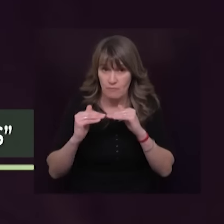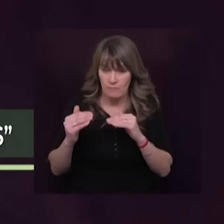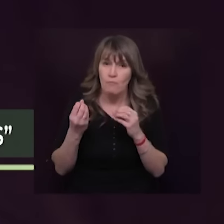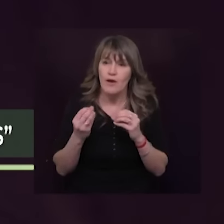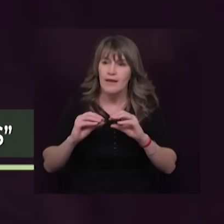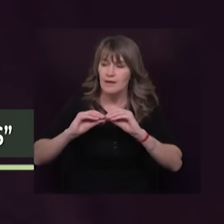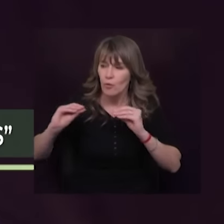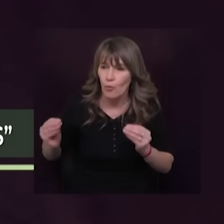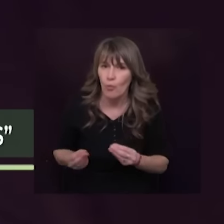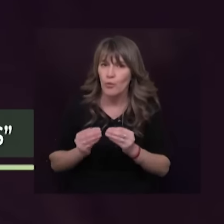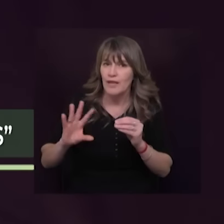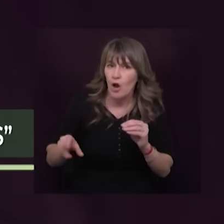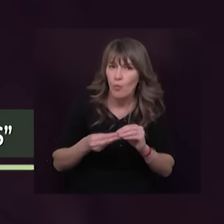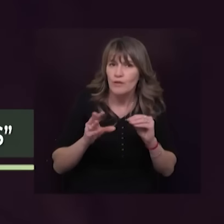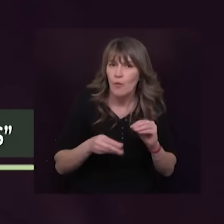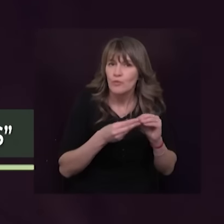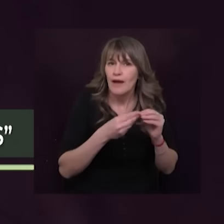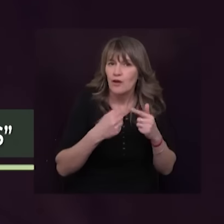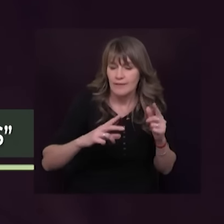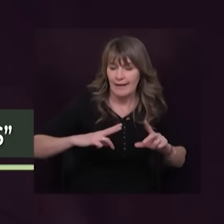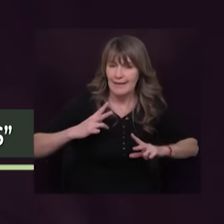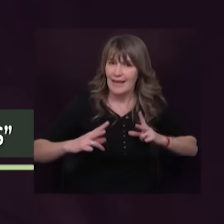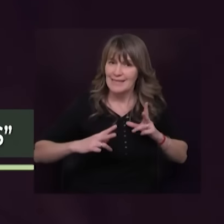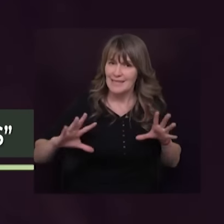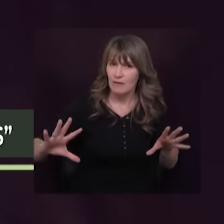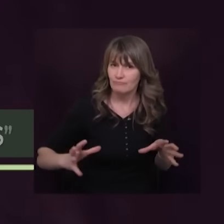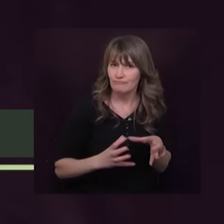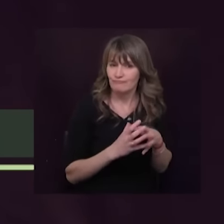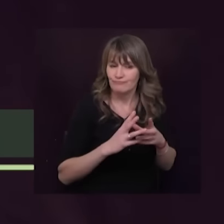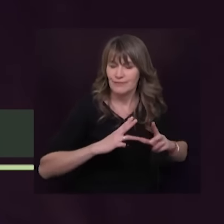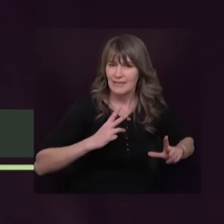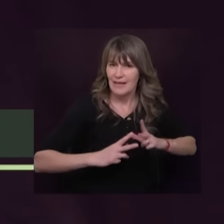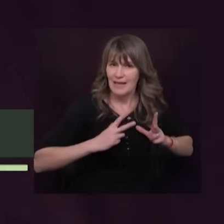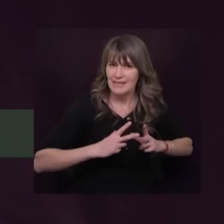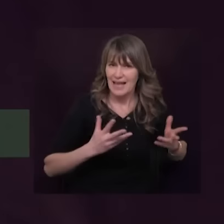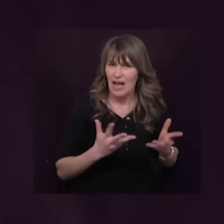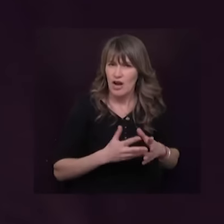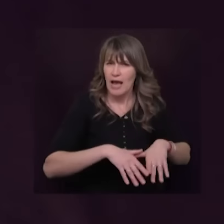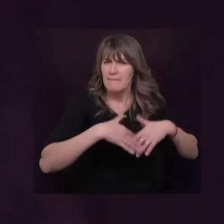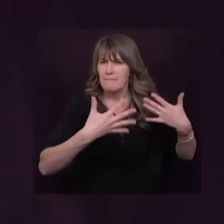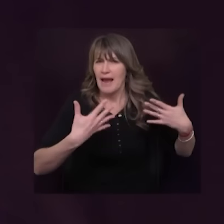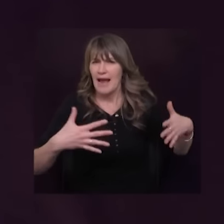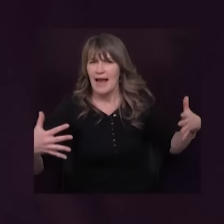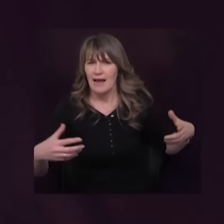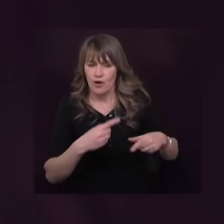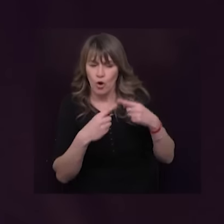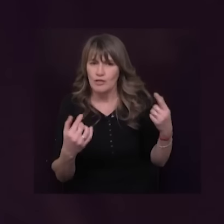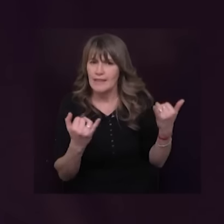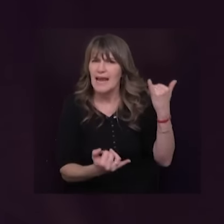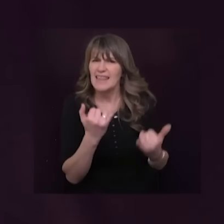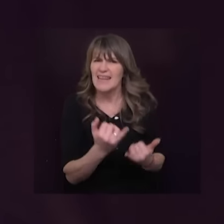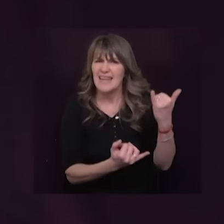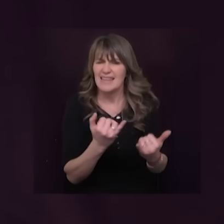concentración la concentración de la riqueza adquirido proporciones catastróficas de los 100